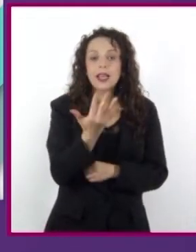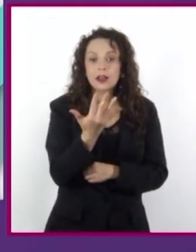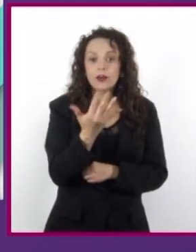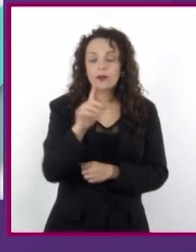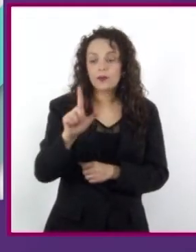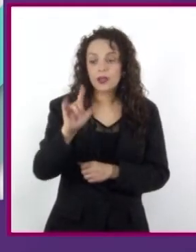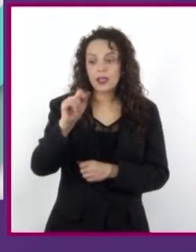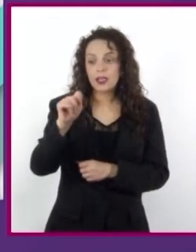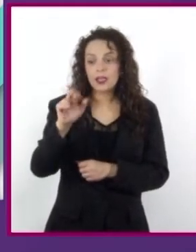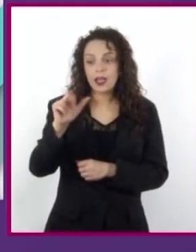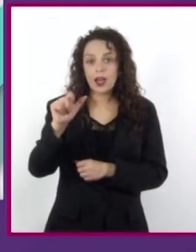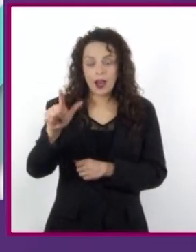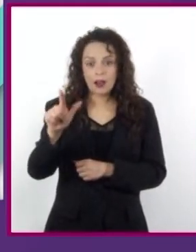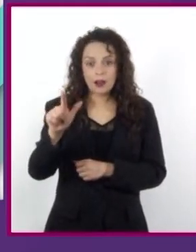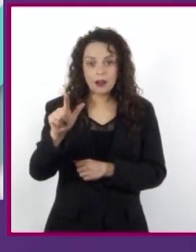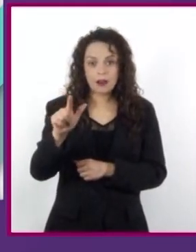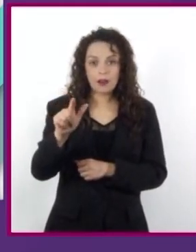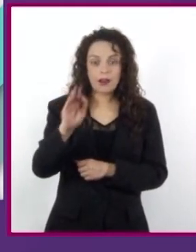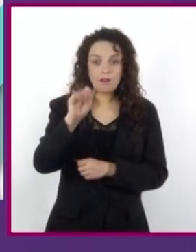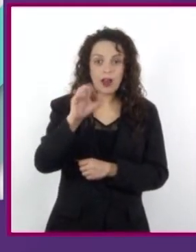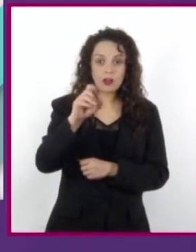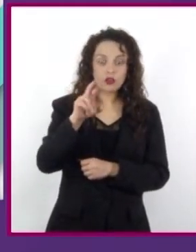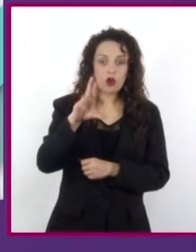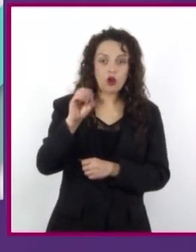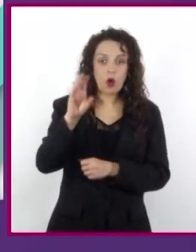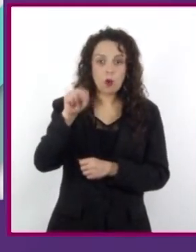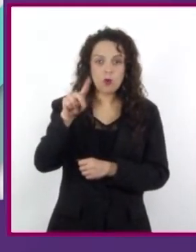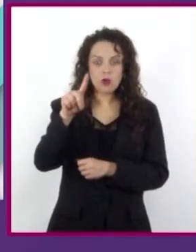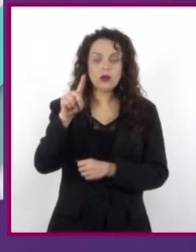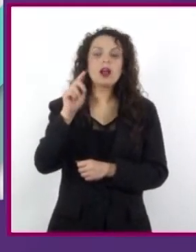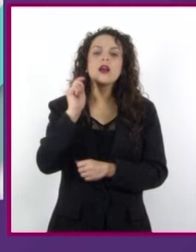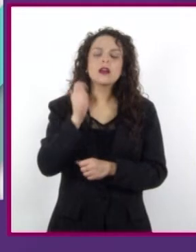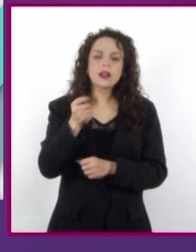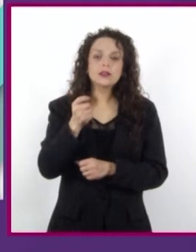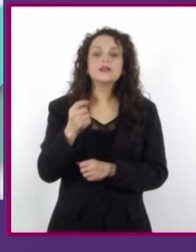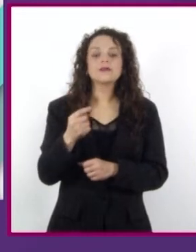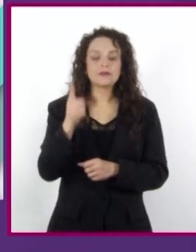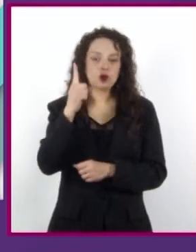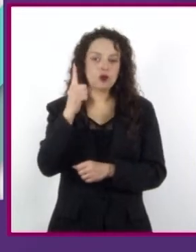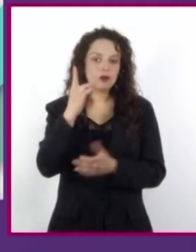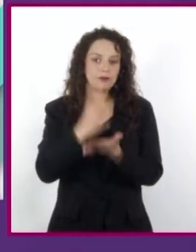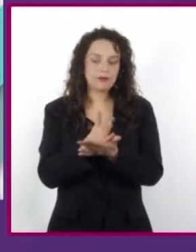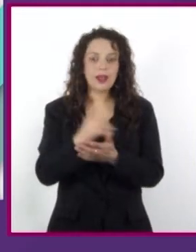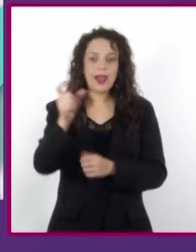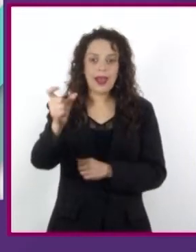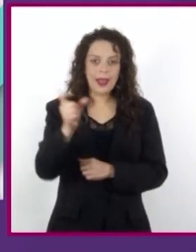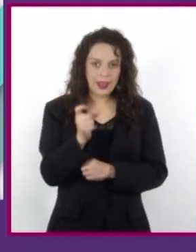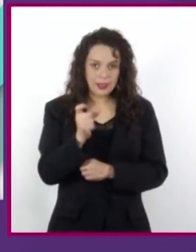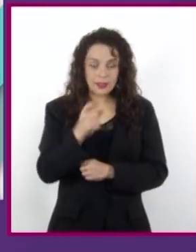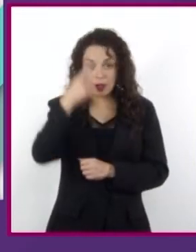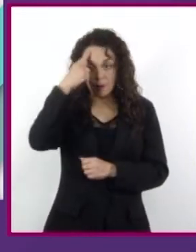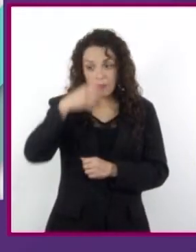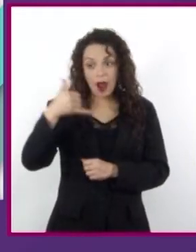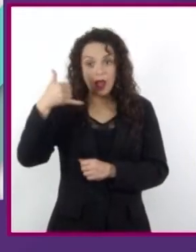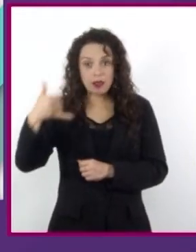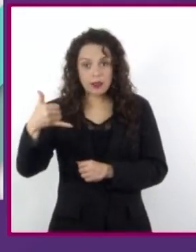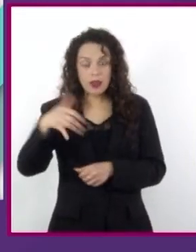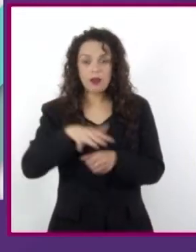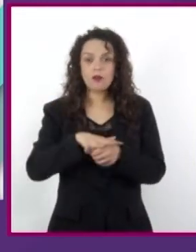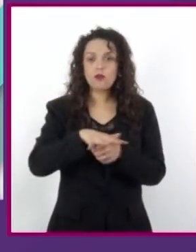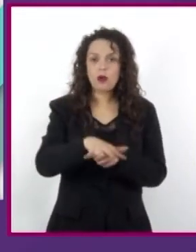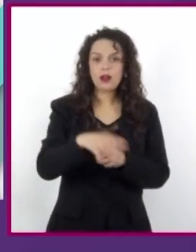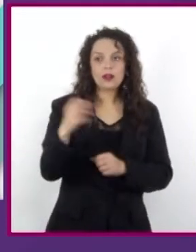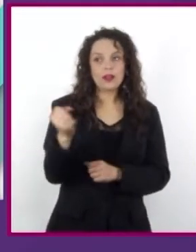literal el factor común sería solamente x, y para la literal y serían